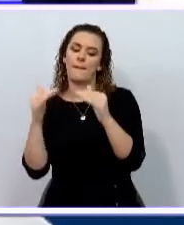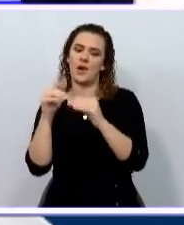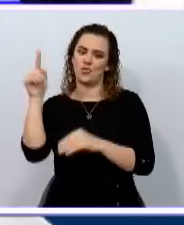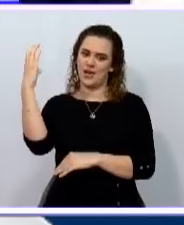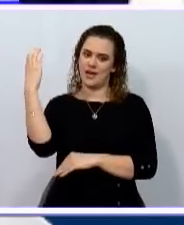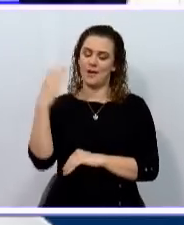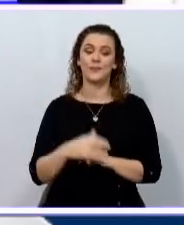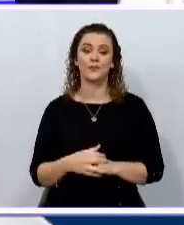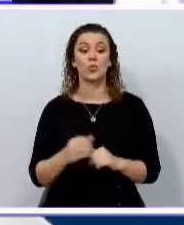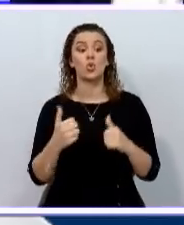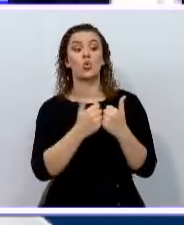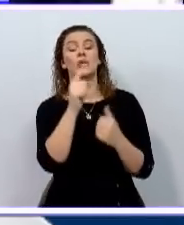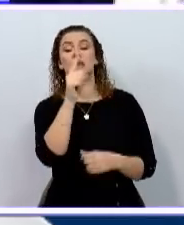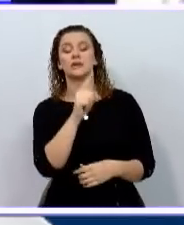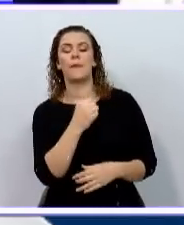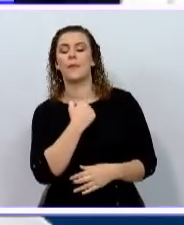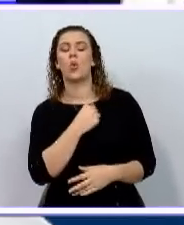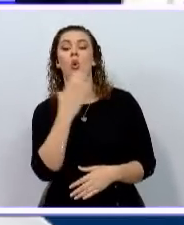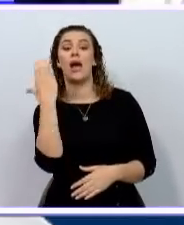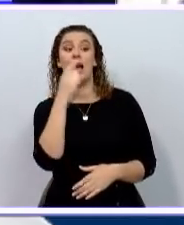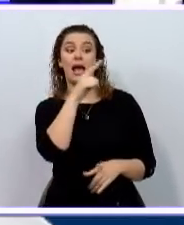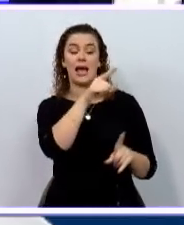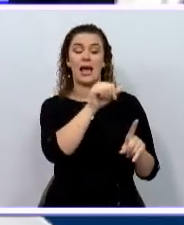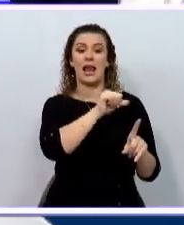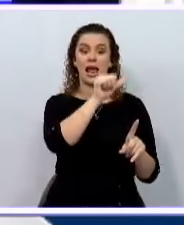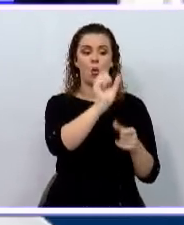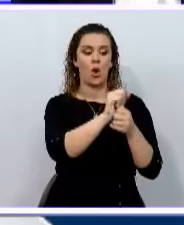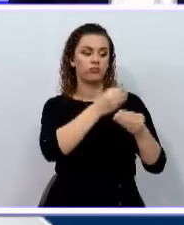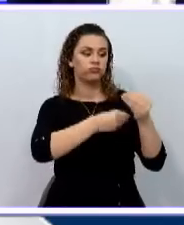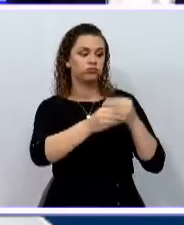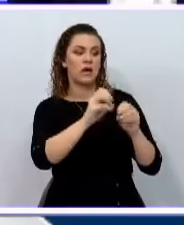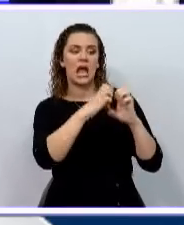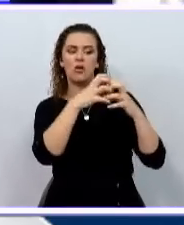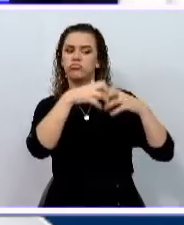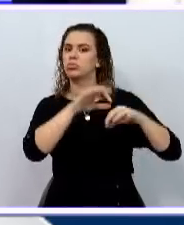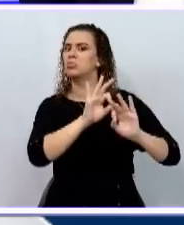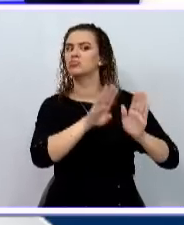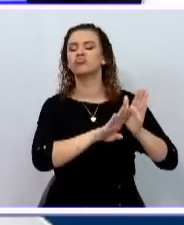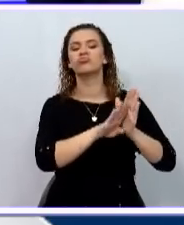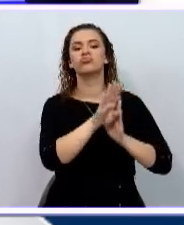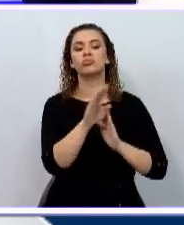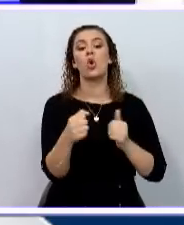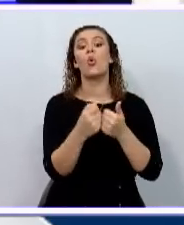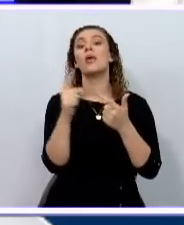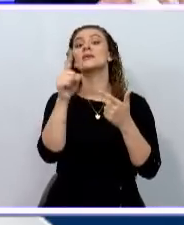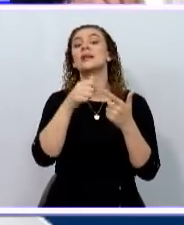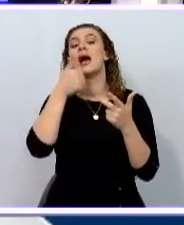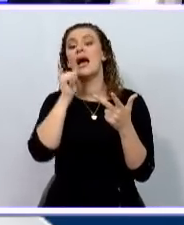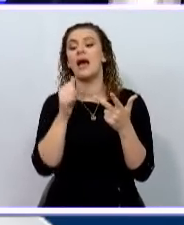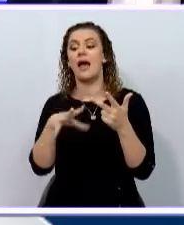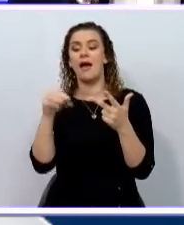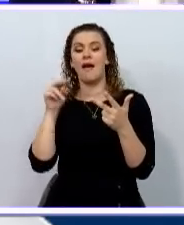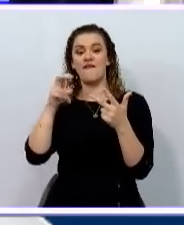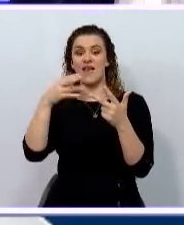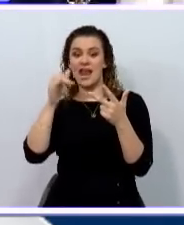allá contra Saprissa eh contra cartaginés en el morera Soto hizo cambios y el equipo no se le cayó contra sapris ayer sacó a